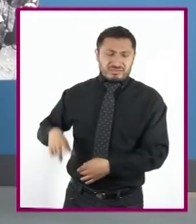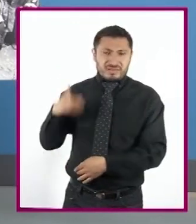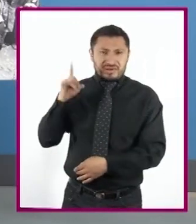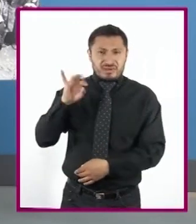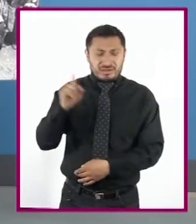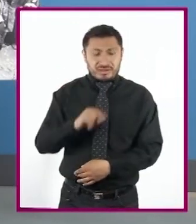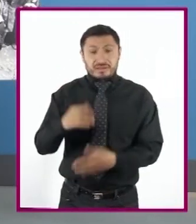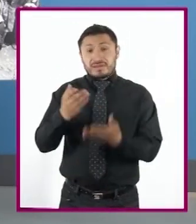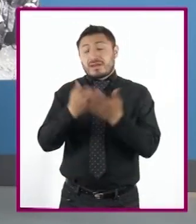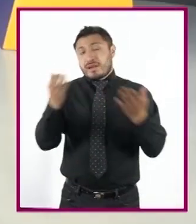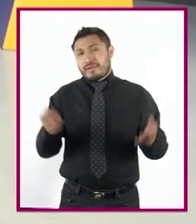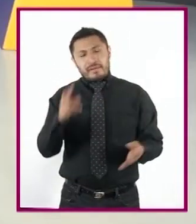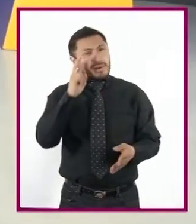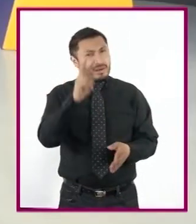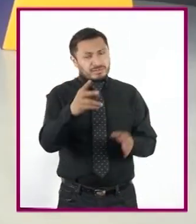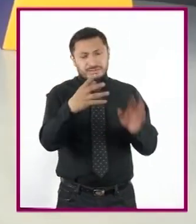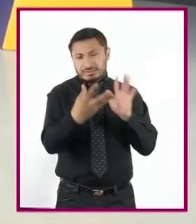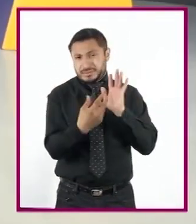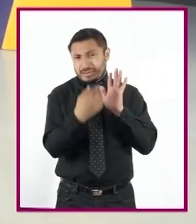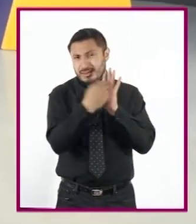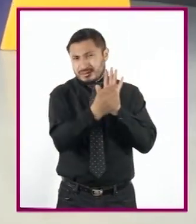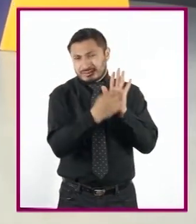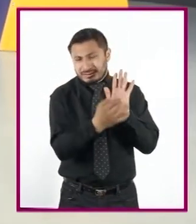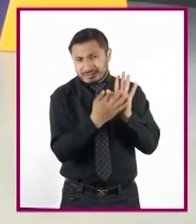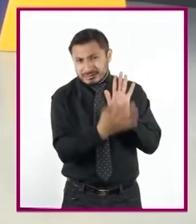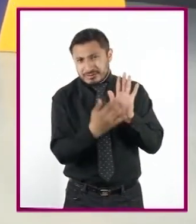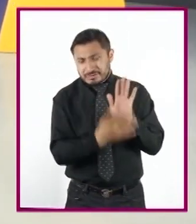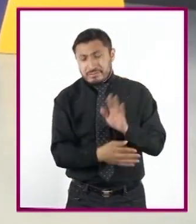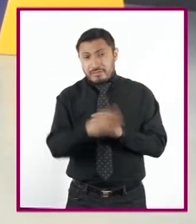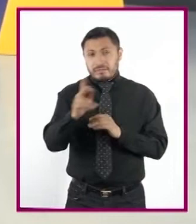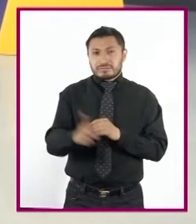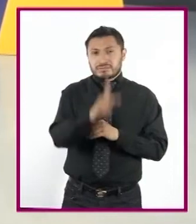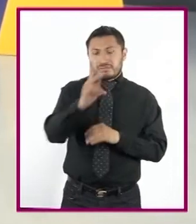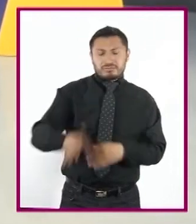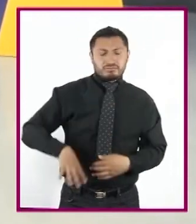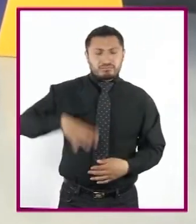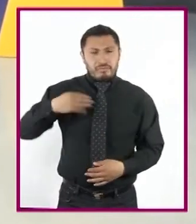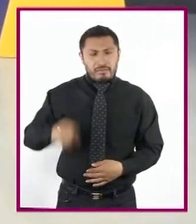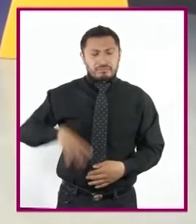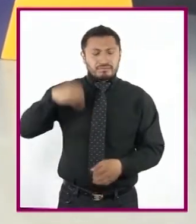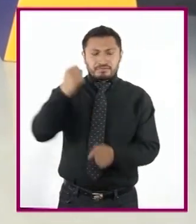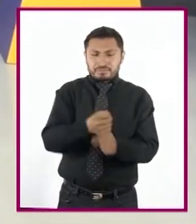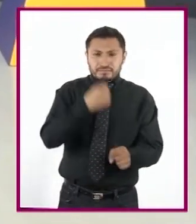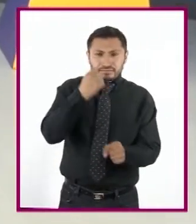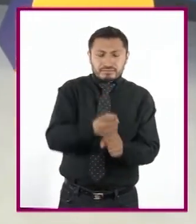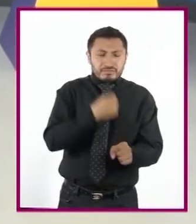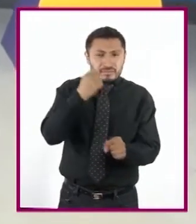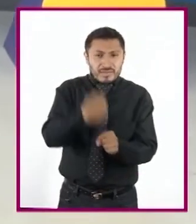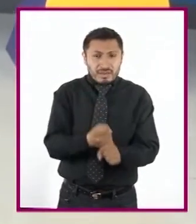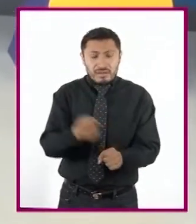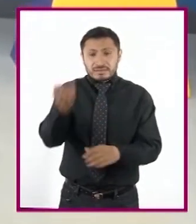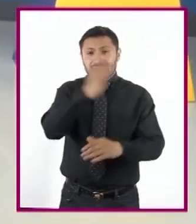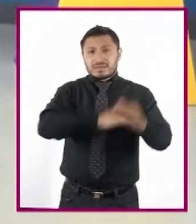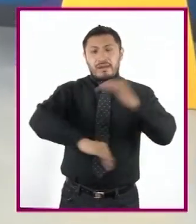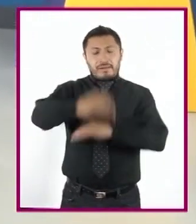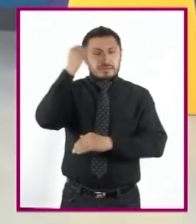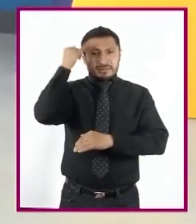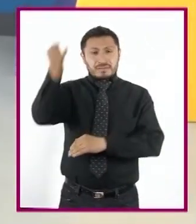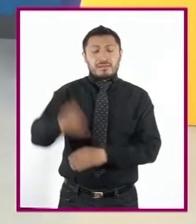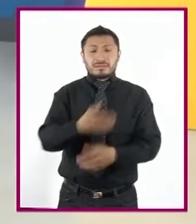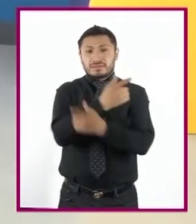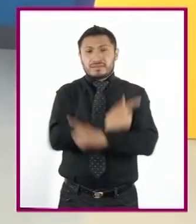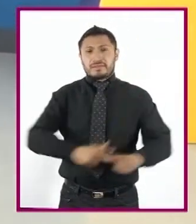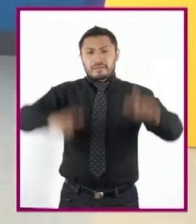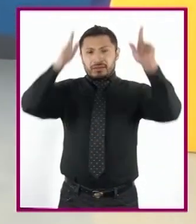el siguiente texto. Los pueblos, en su esfuerzo constante porque triunfen los ideales de libertad y justicia, se